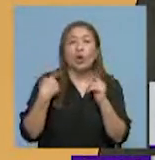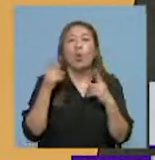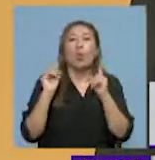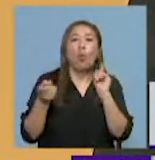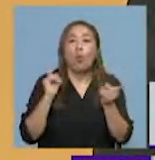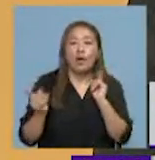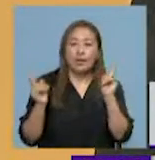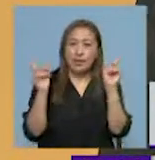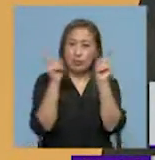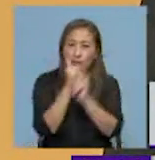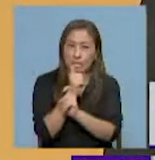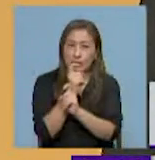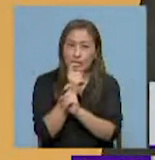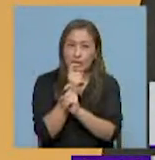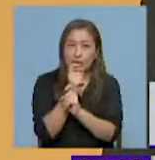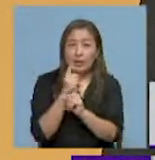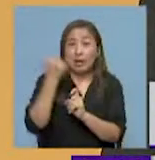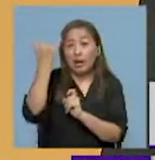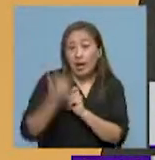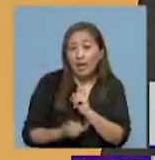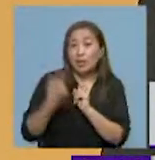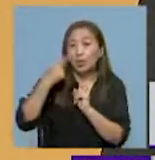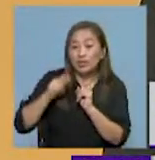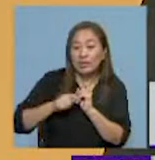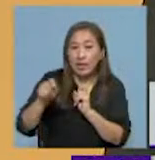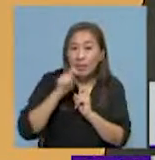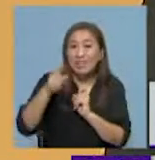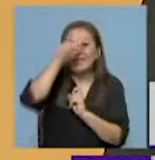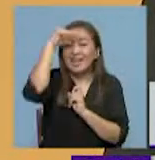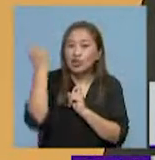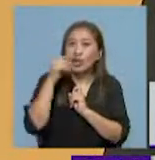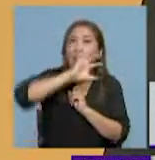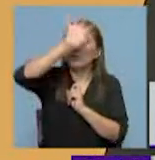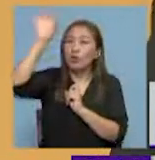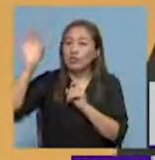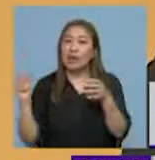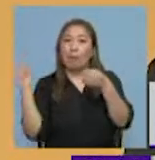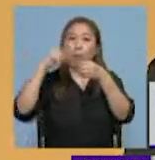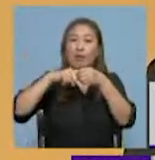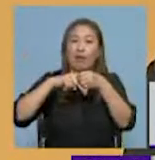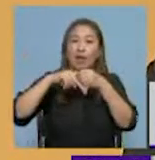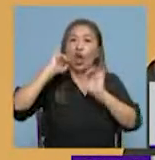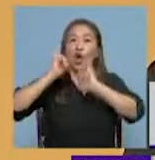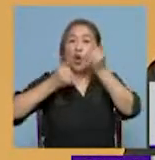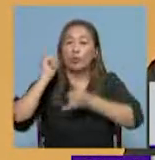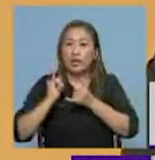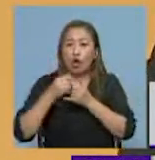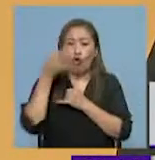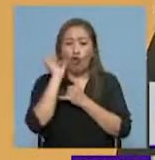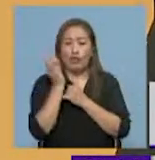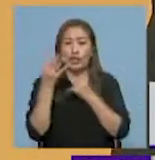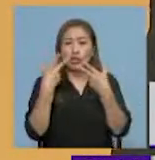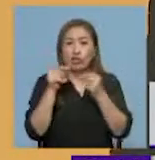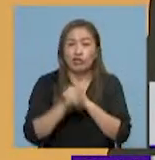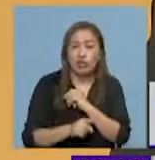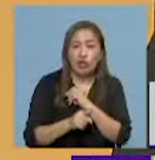complejidad de este tema hay un protocolo nacional a la cual las provincias adhieren pero voluntariamente no es algo que uno lo